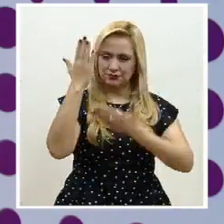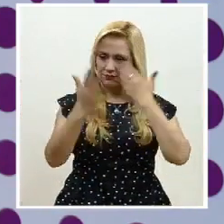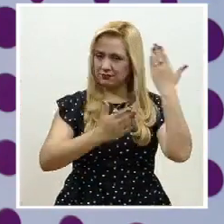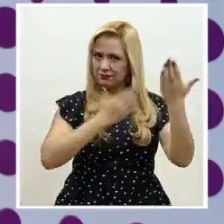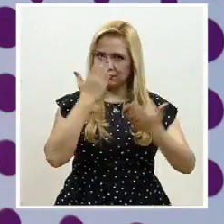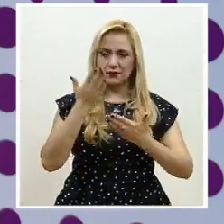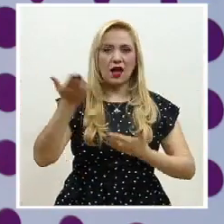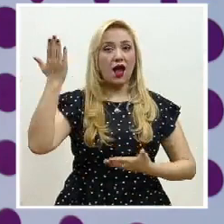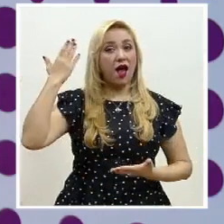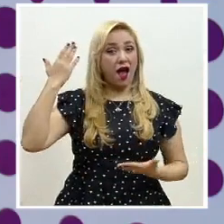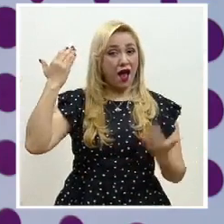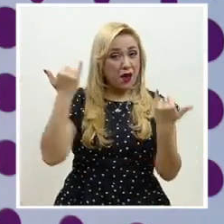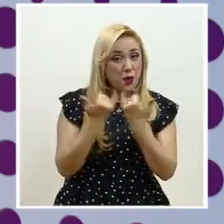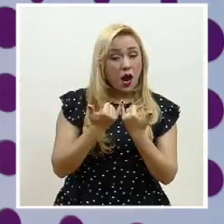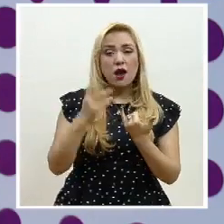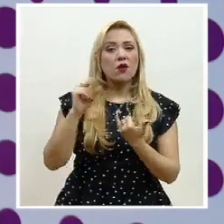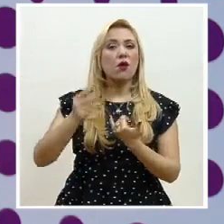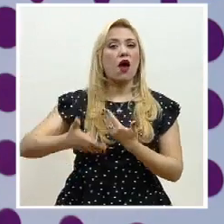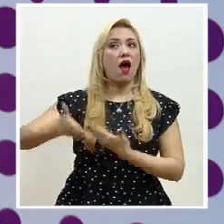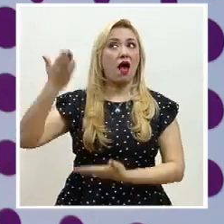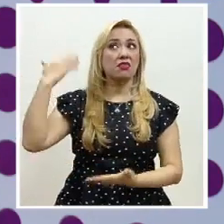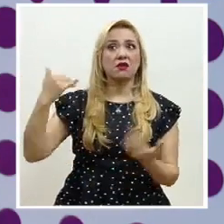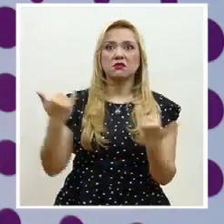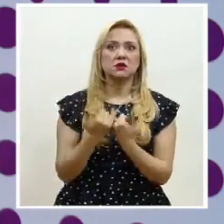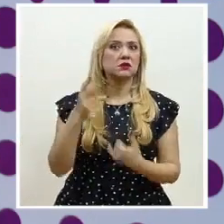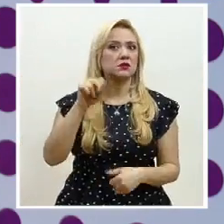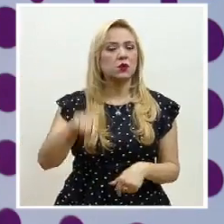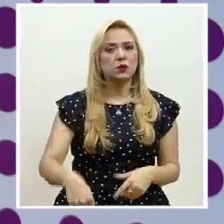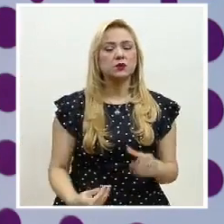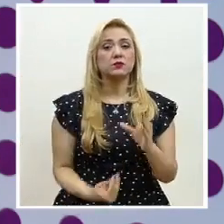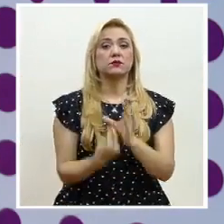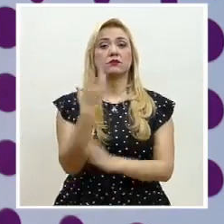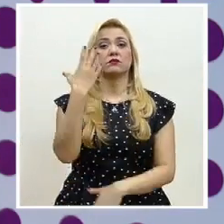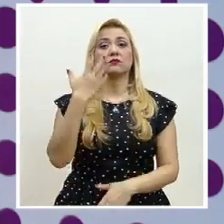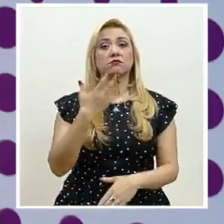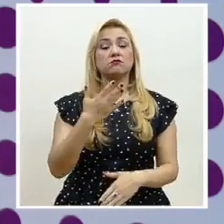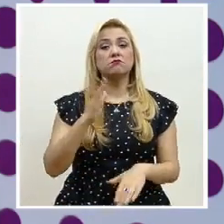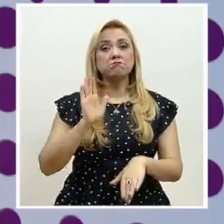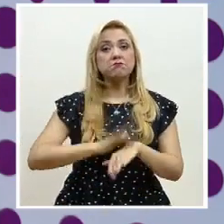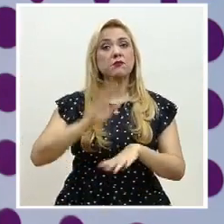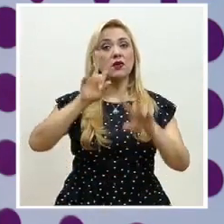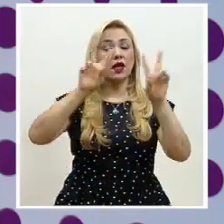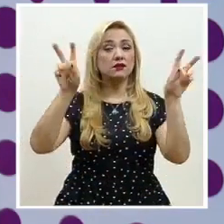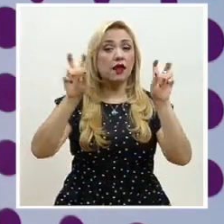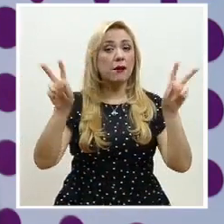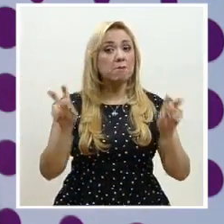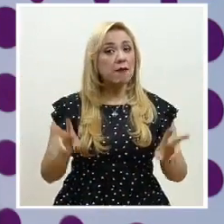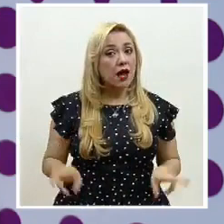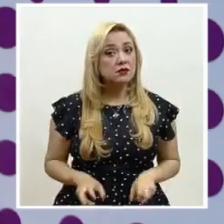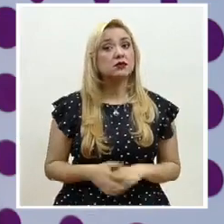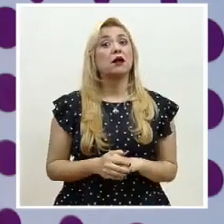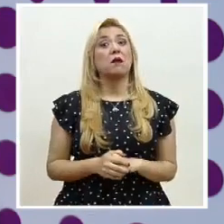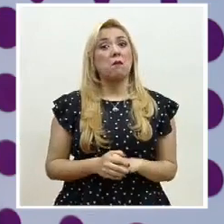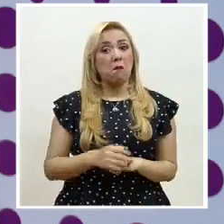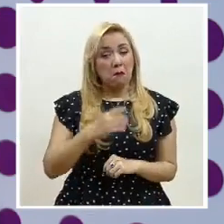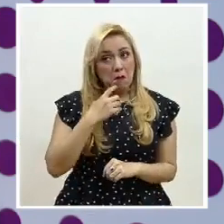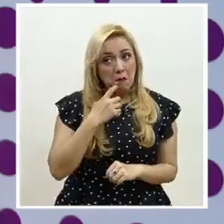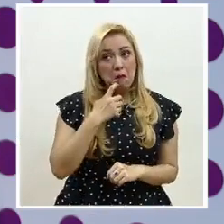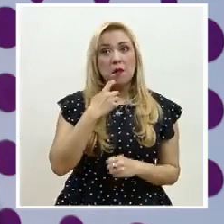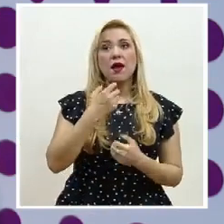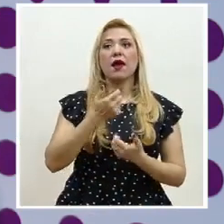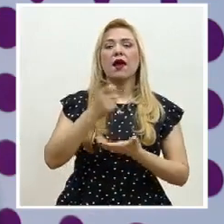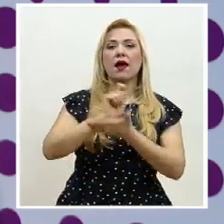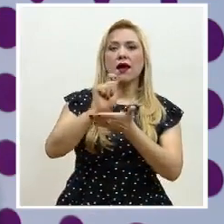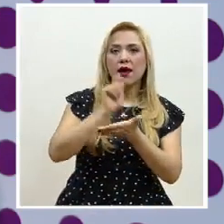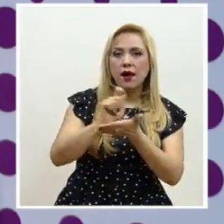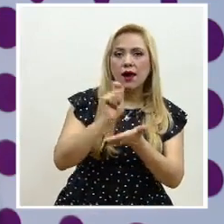mismos que antes. Ahora los programas de estudio en la licenciatura de Derecho traen también muchísimos más temas involucrados con las capacidades de expresión oral, escrita,